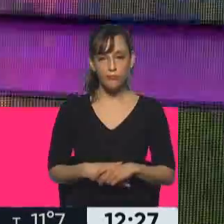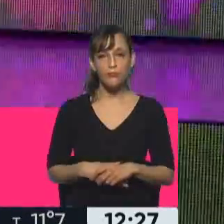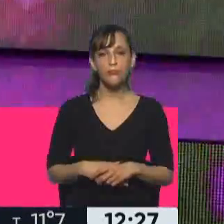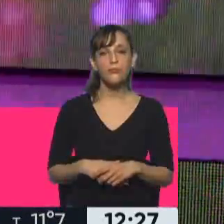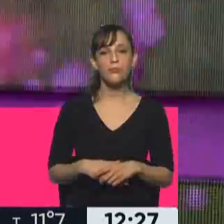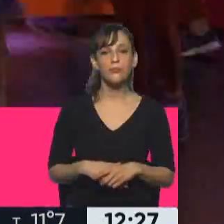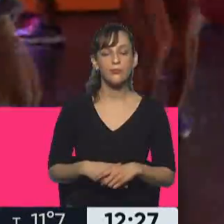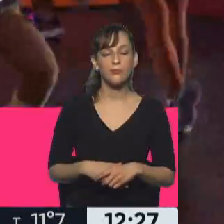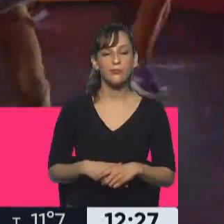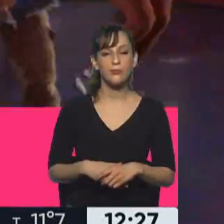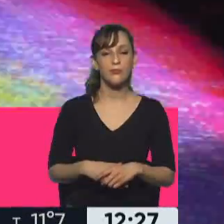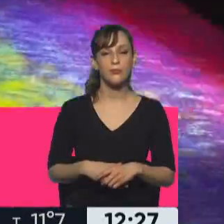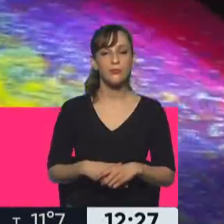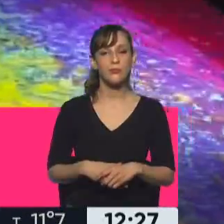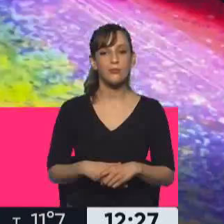estar más cerca de ellos.